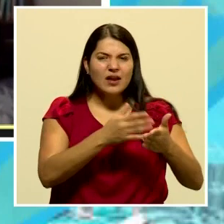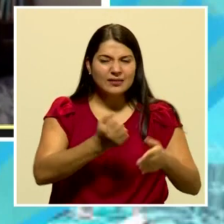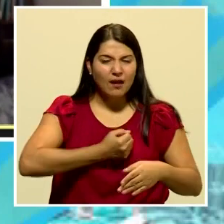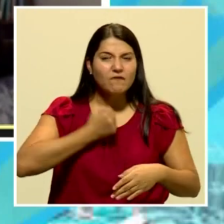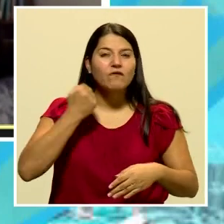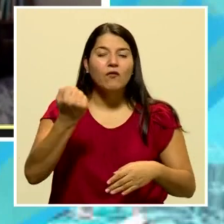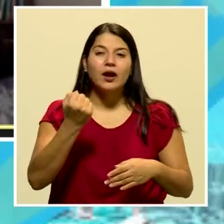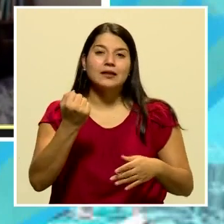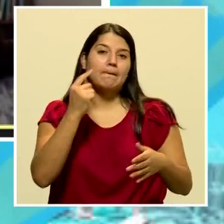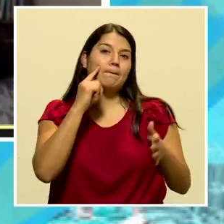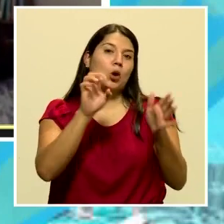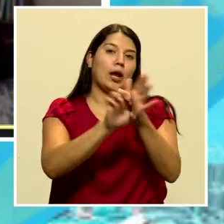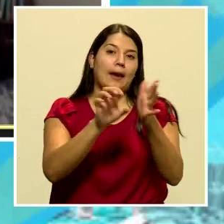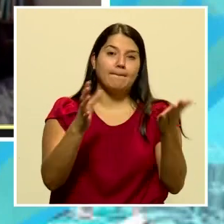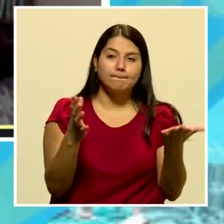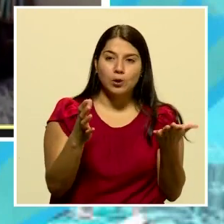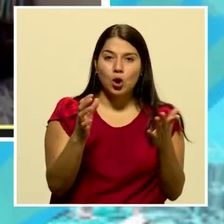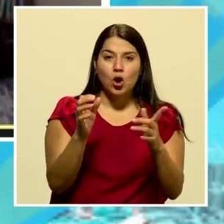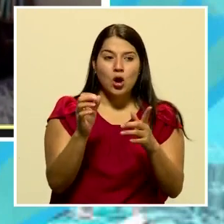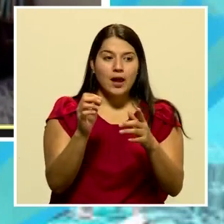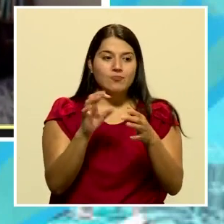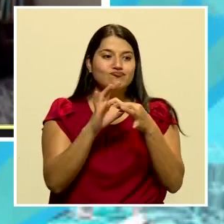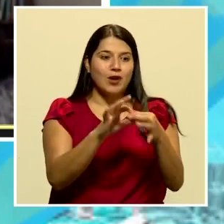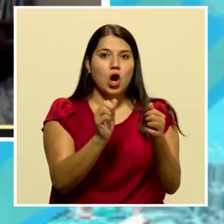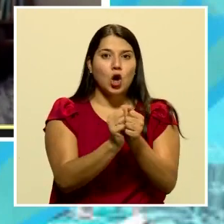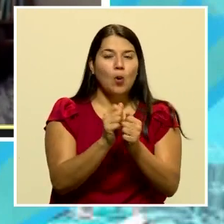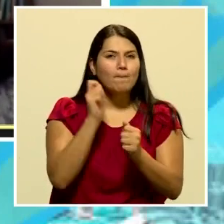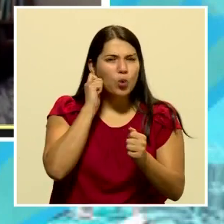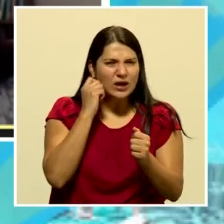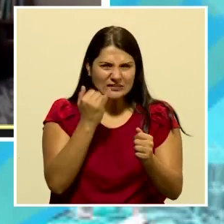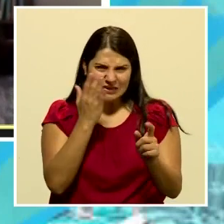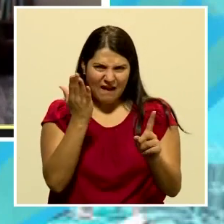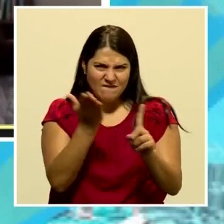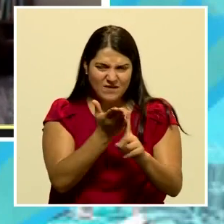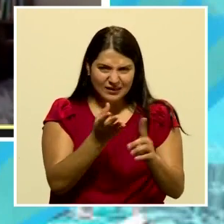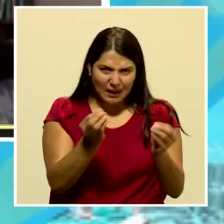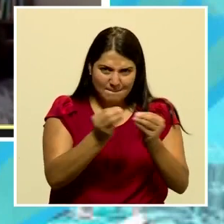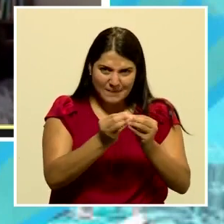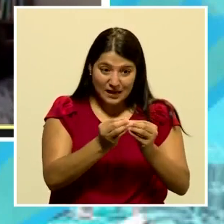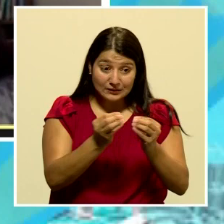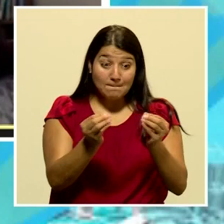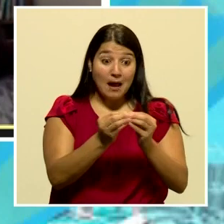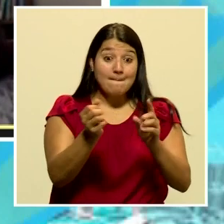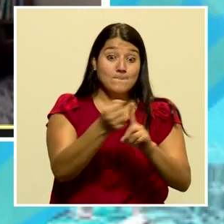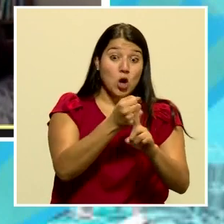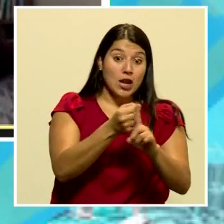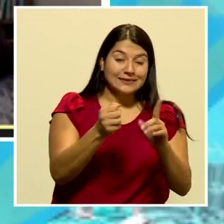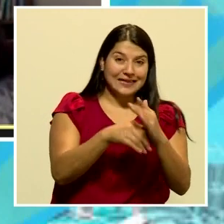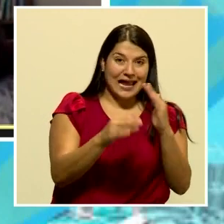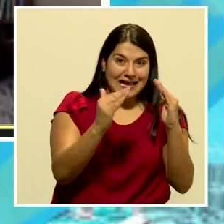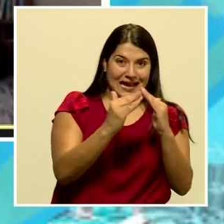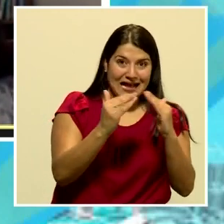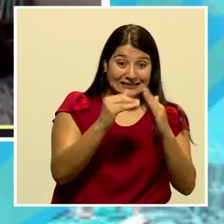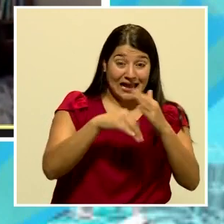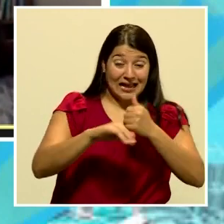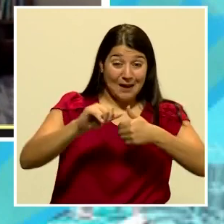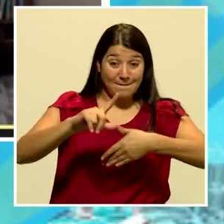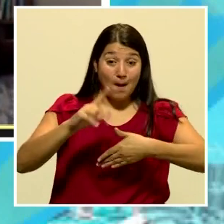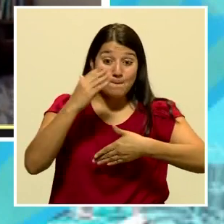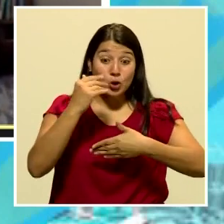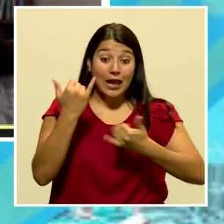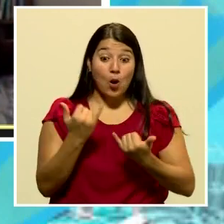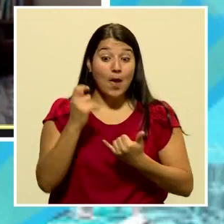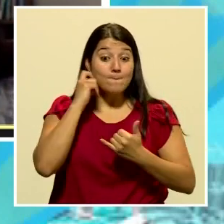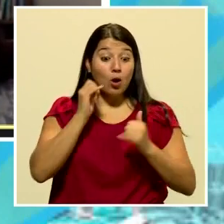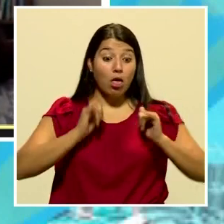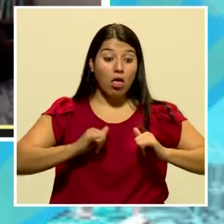sobre la situación de las mujeres, que la violencia intrafamiliar se ha crecido en todo el continente porque las mujeres tienen